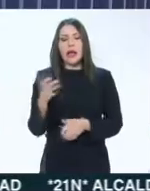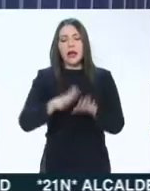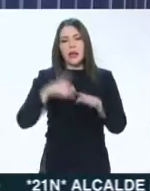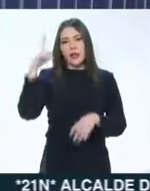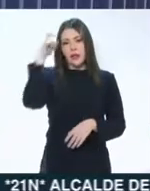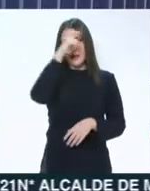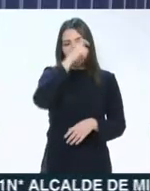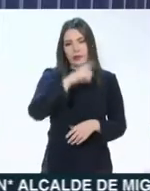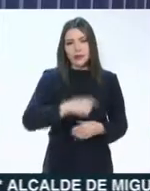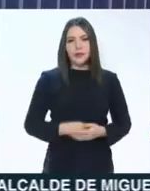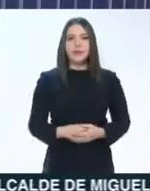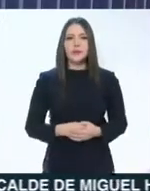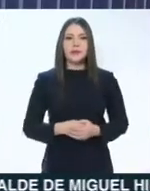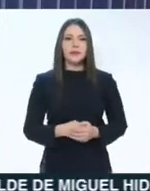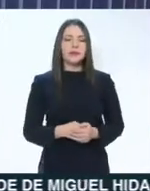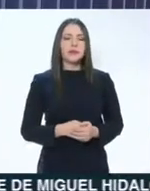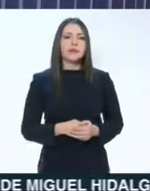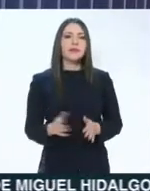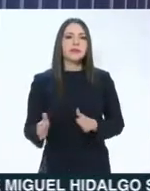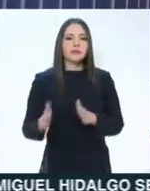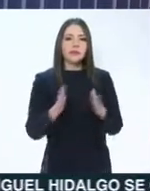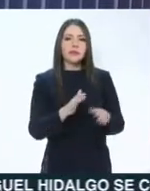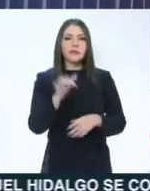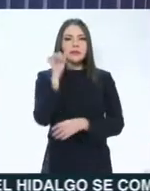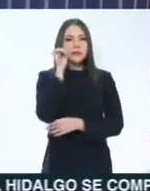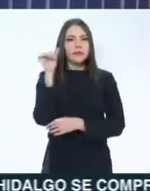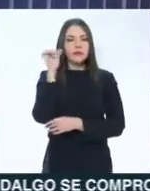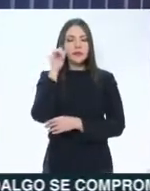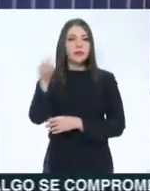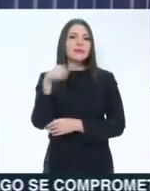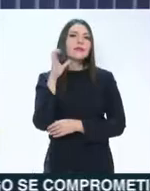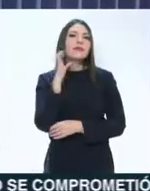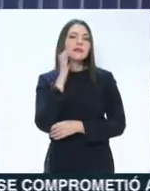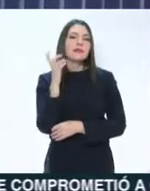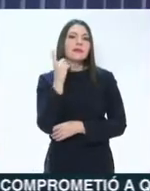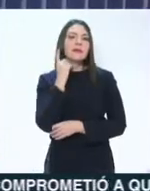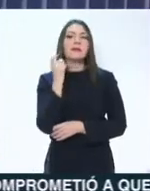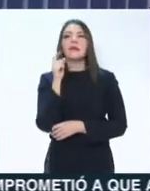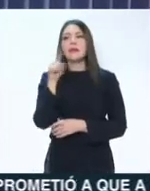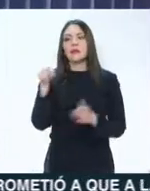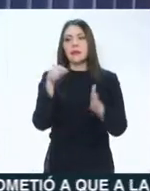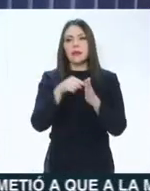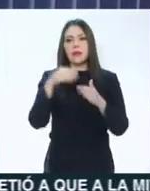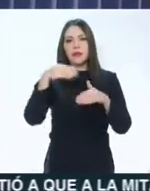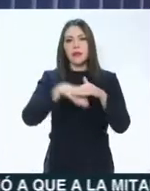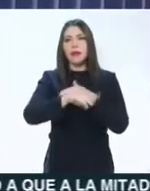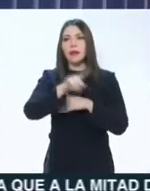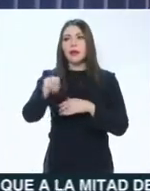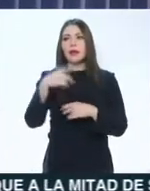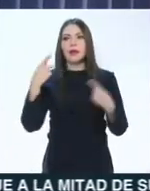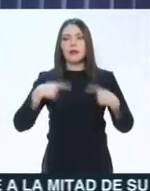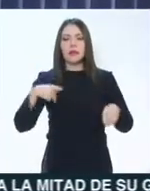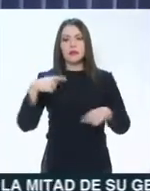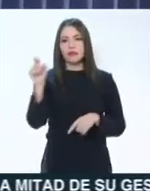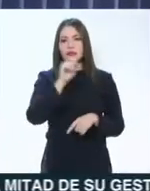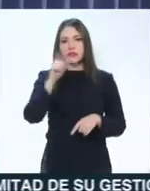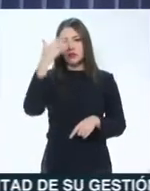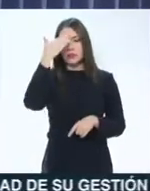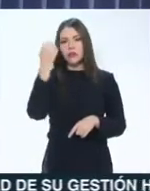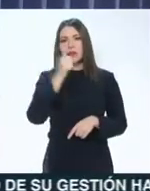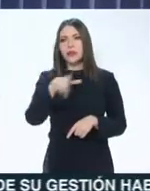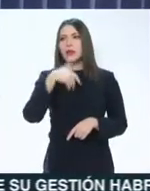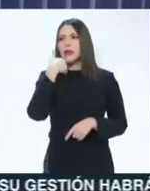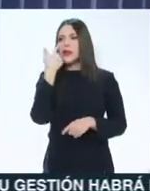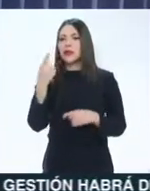Y fíjese que ayer en San Lázaro, legisladores, expertos en materia de seguridad y autoridades federales y locales analizaron la propuesta de crear la